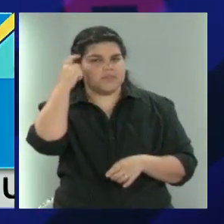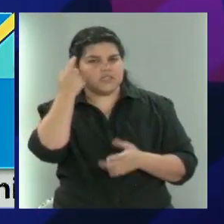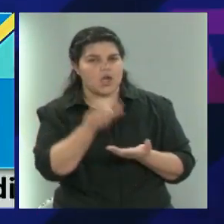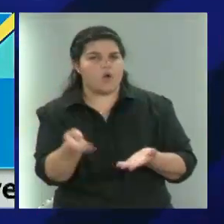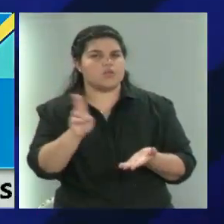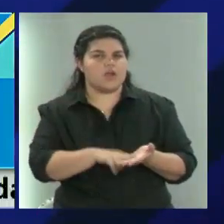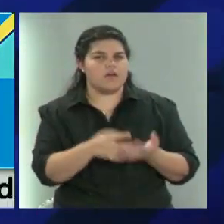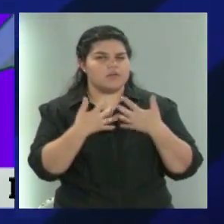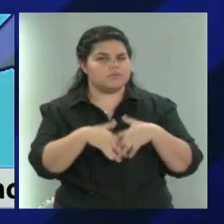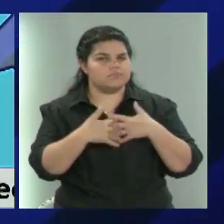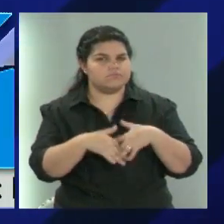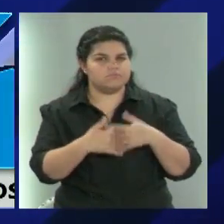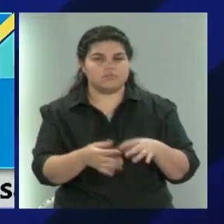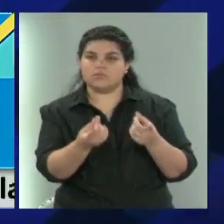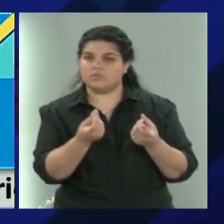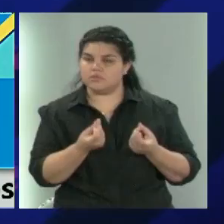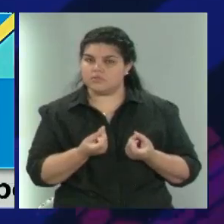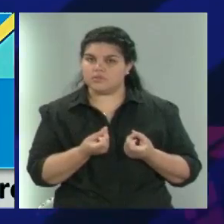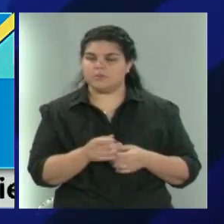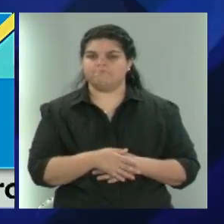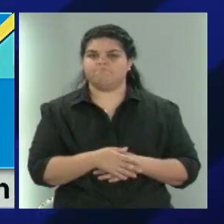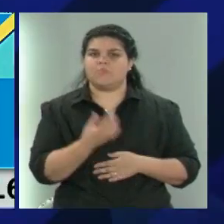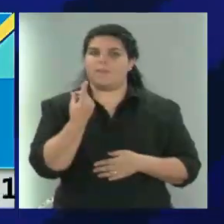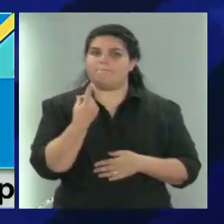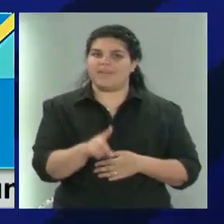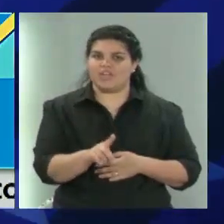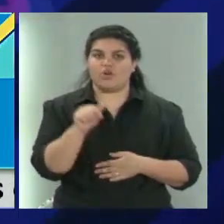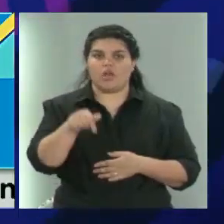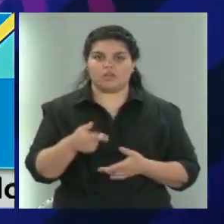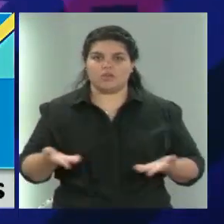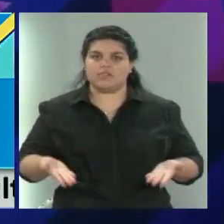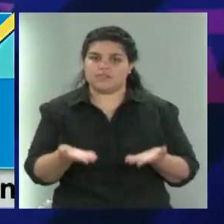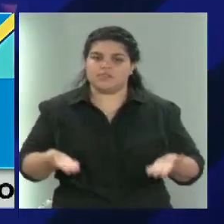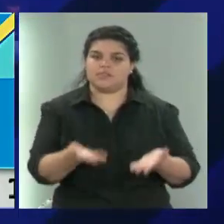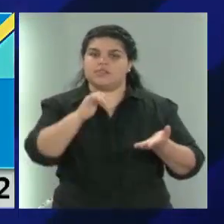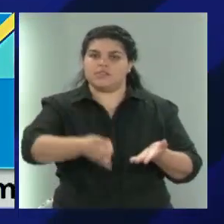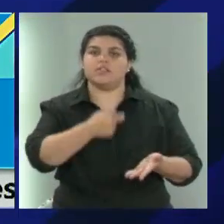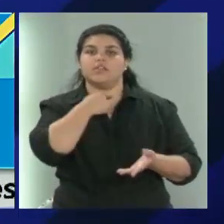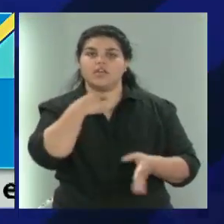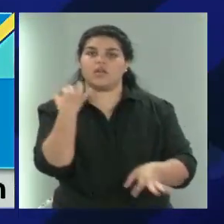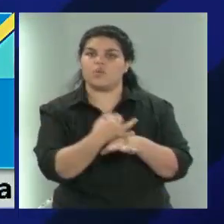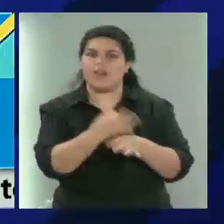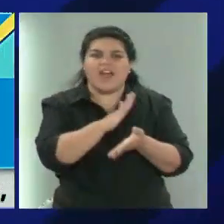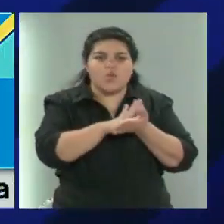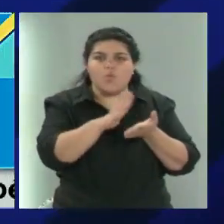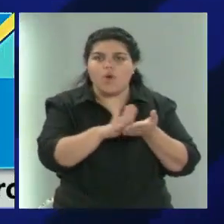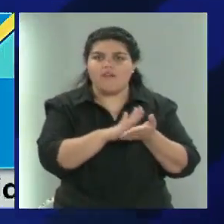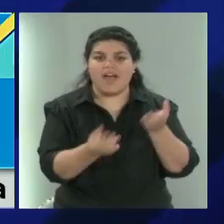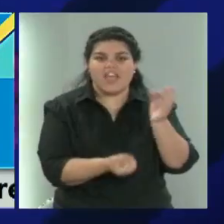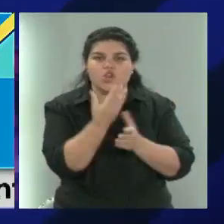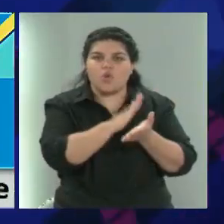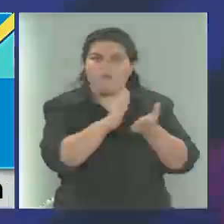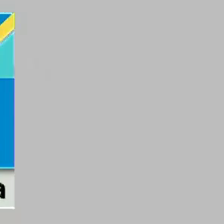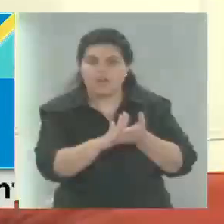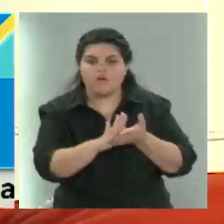sí me preocupa es que en esta insistencia por innovar, ¿no?, buscando esa nueva escuela, no lo estamos haciendo, me parece, de